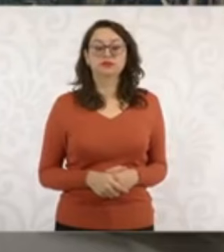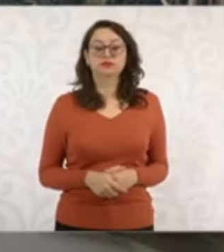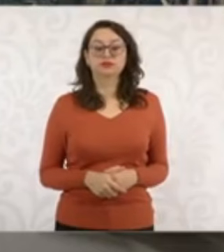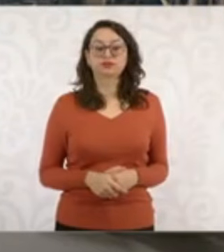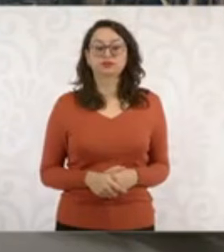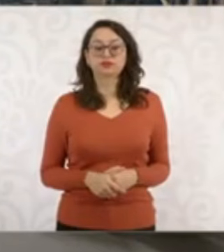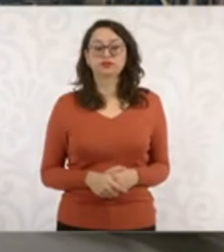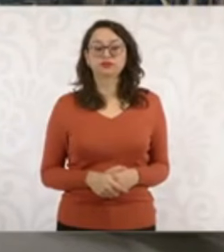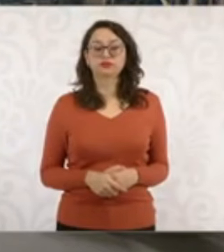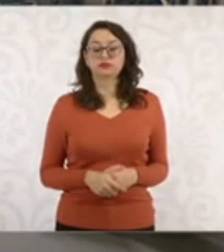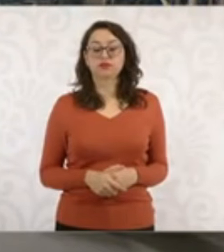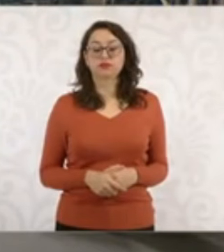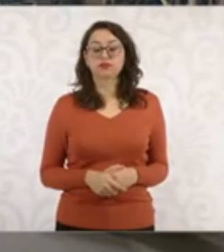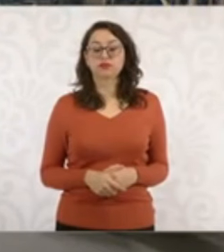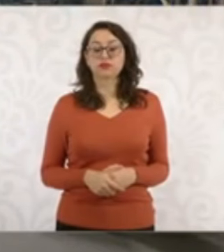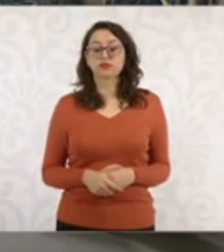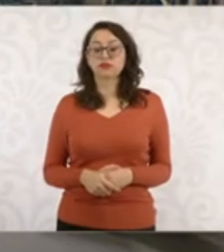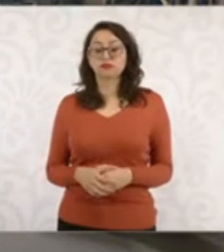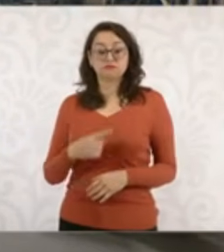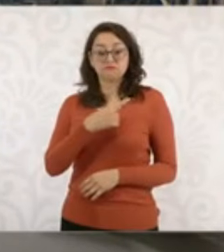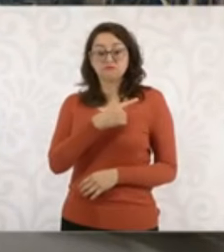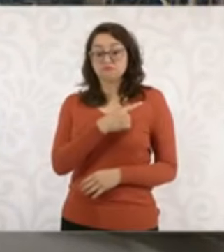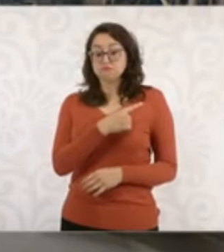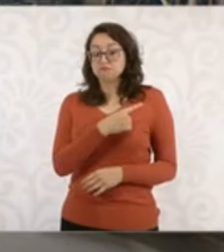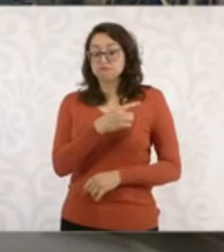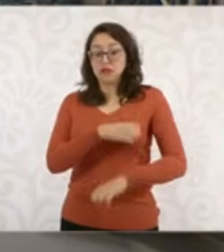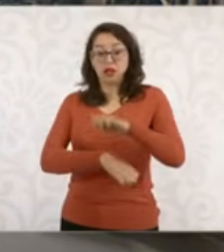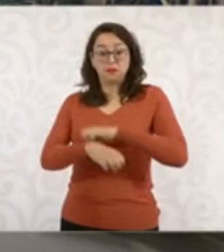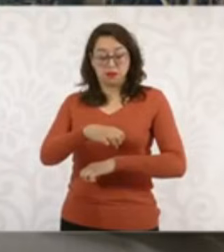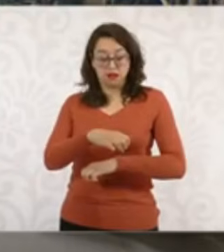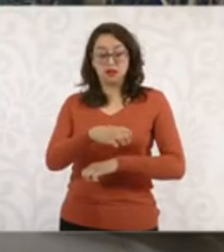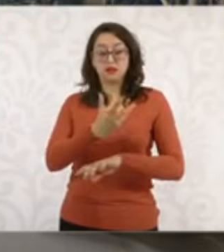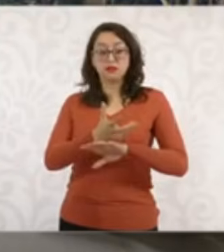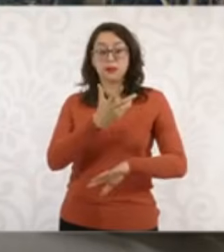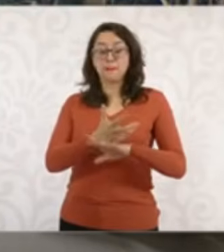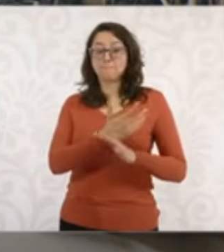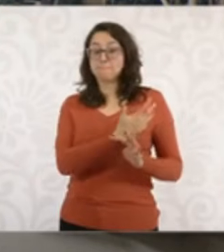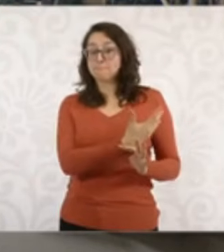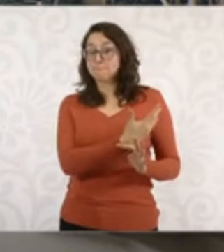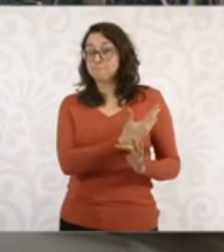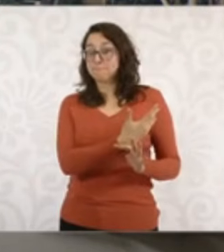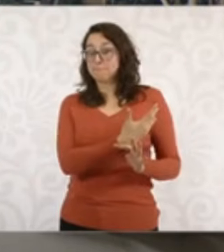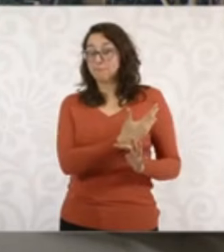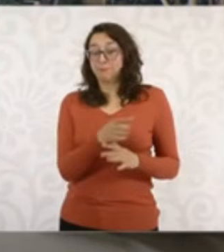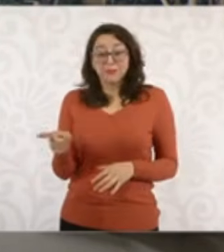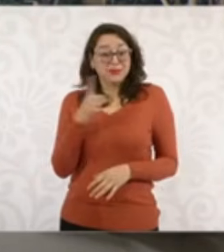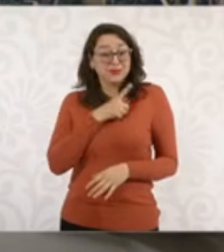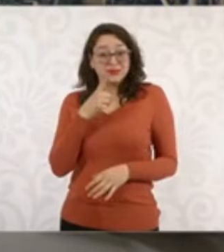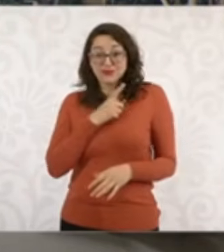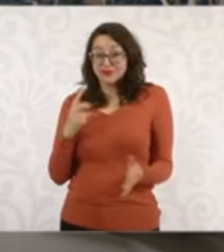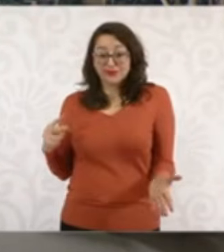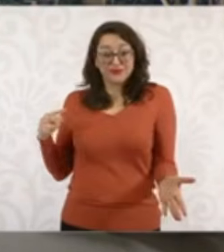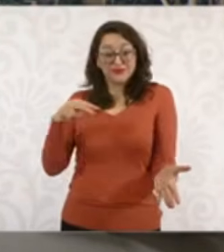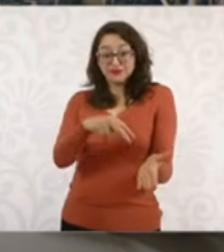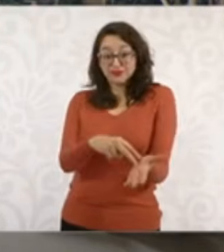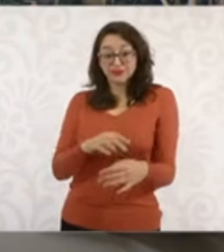Bueno, aquí está la publicación de la Embajada de los Estados Unidos. Presidenta, la entrega voluntaria.